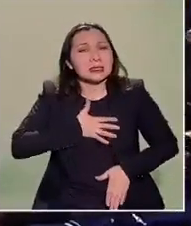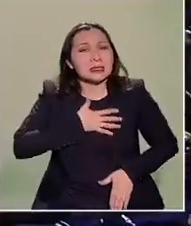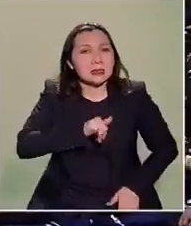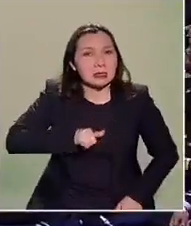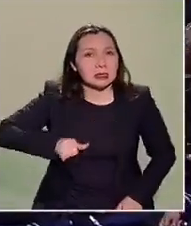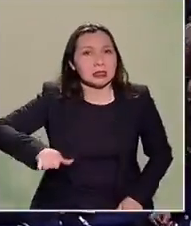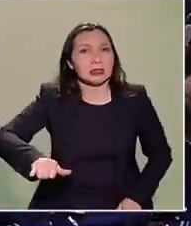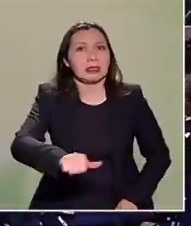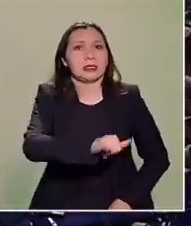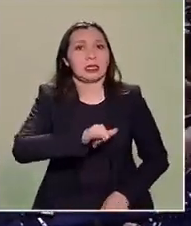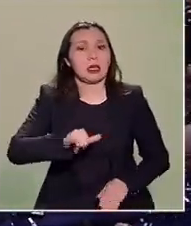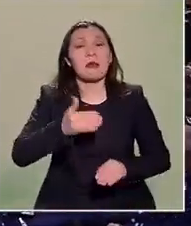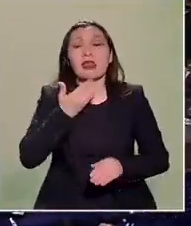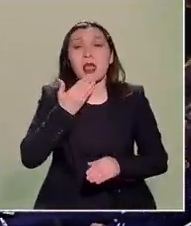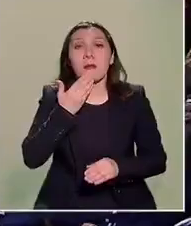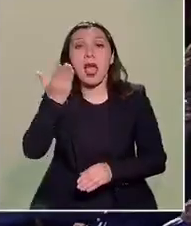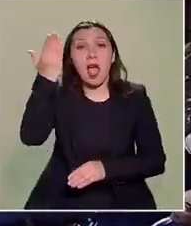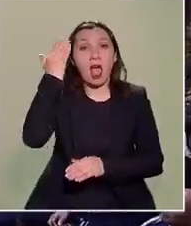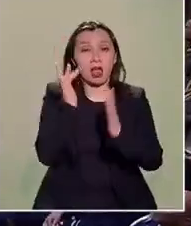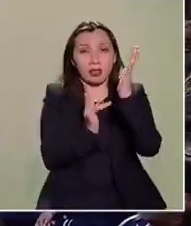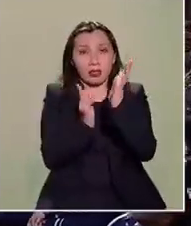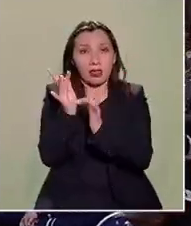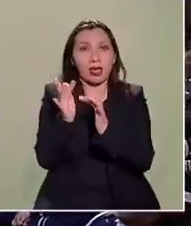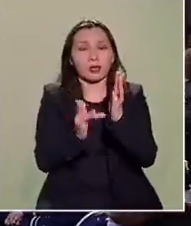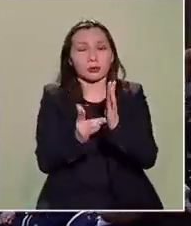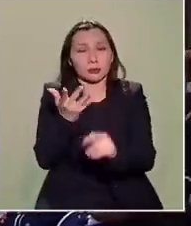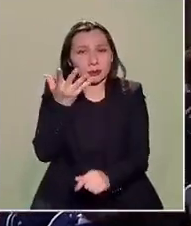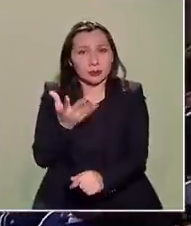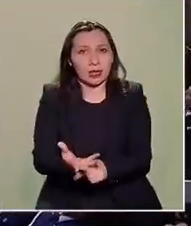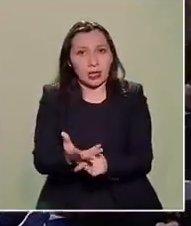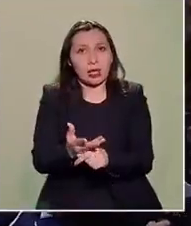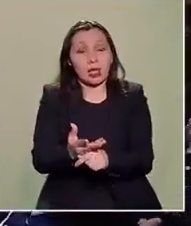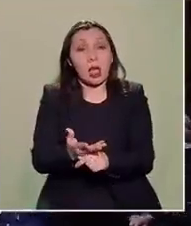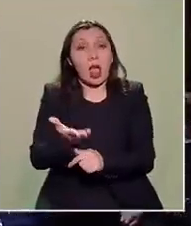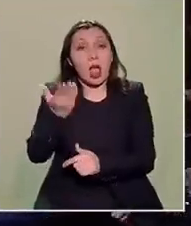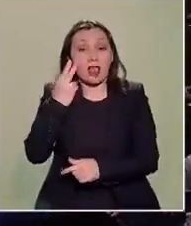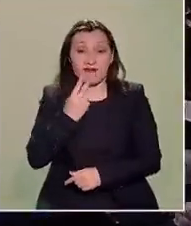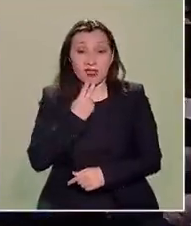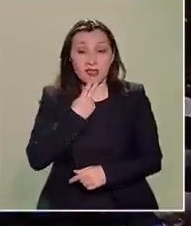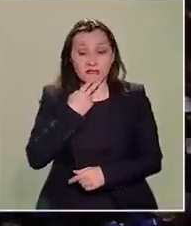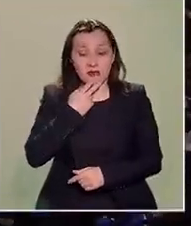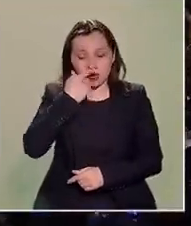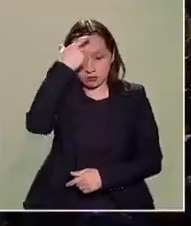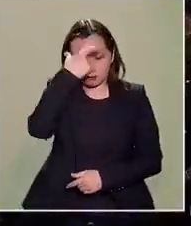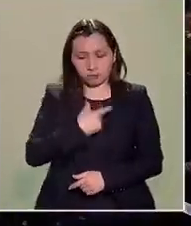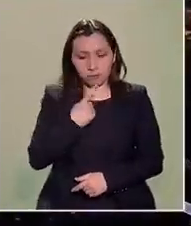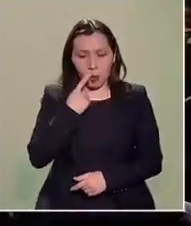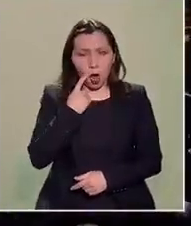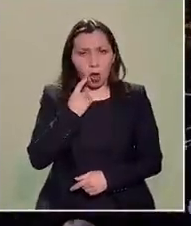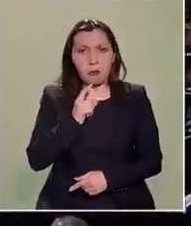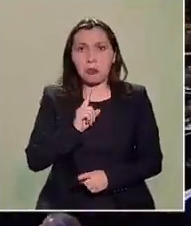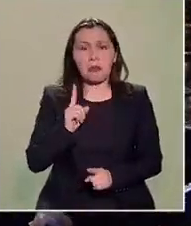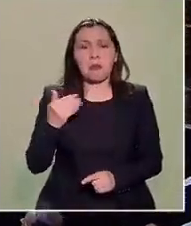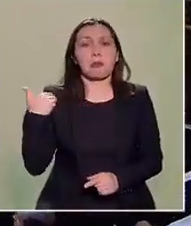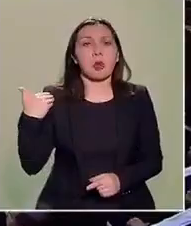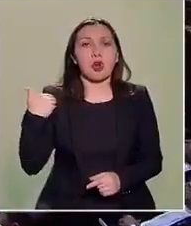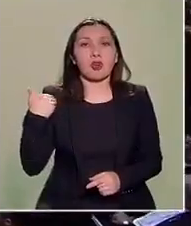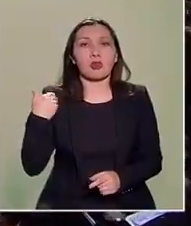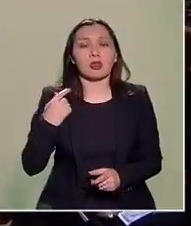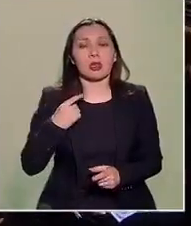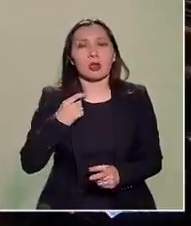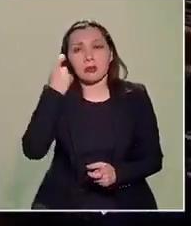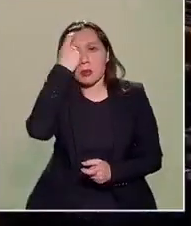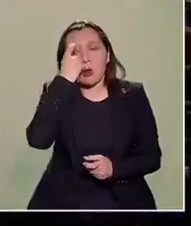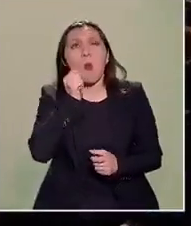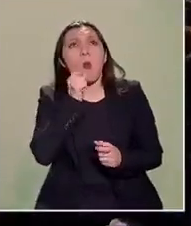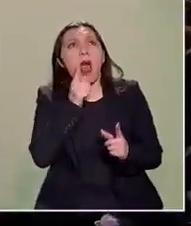que hubo también en cristo jesús el cual siendo hombre no estimo como cosa